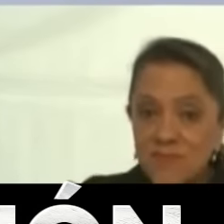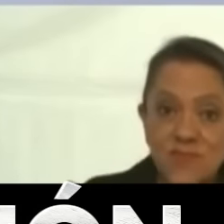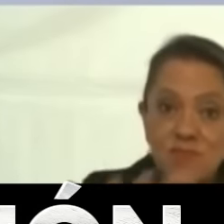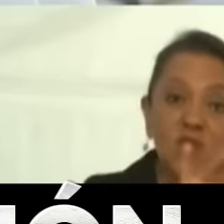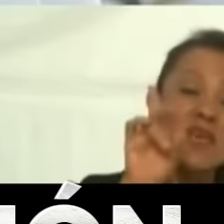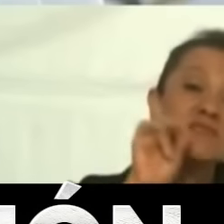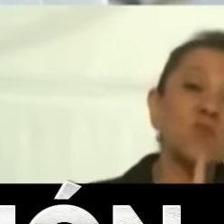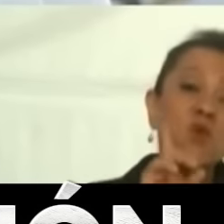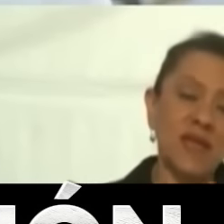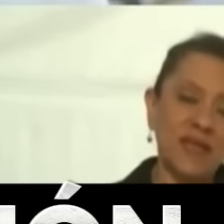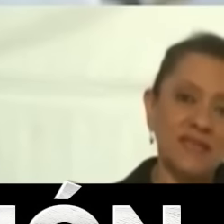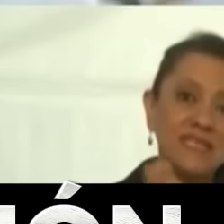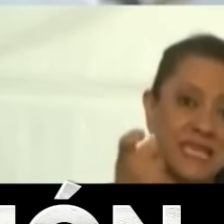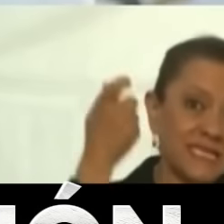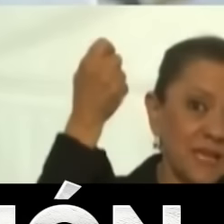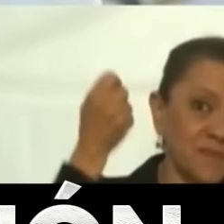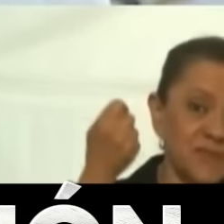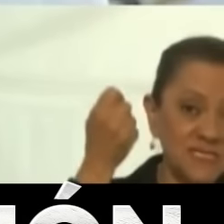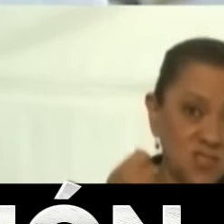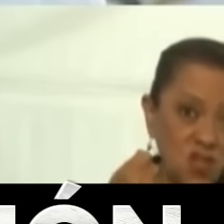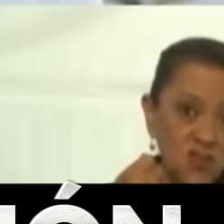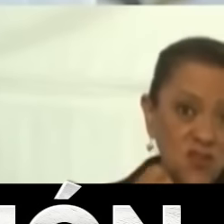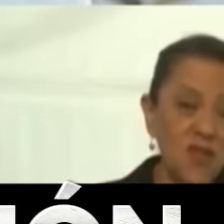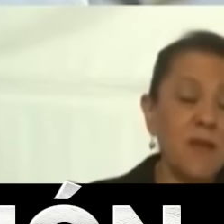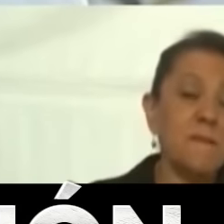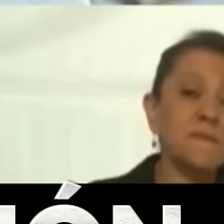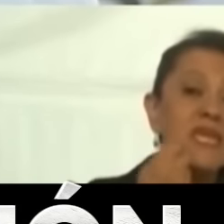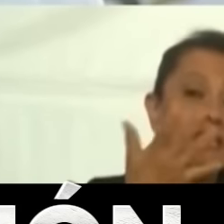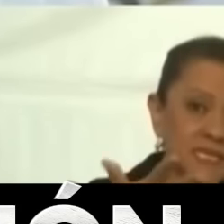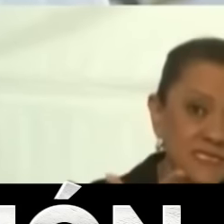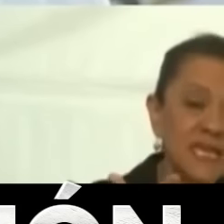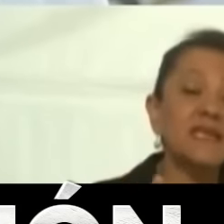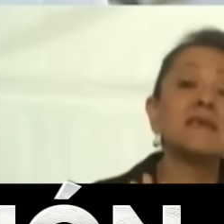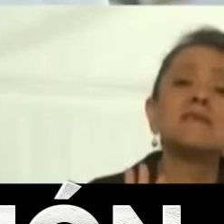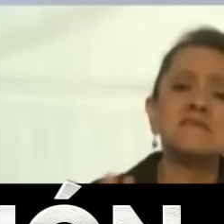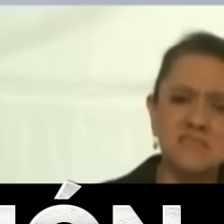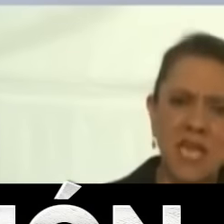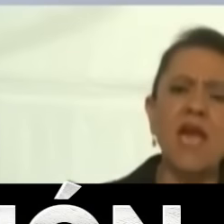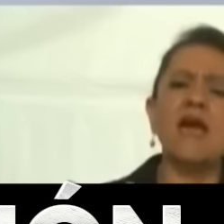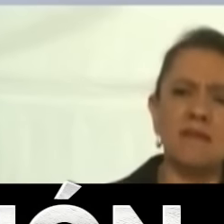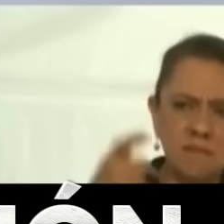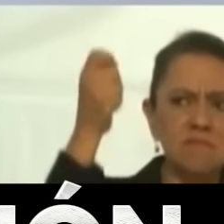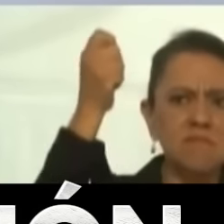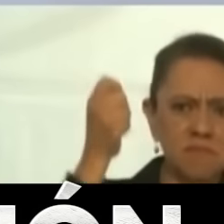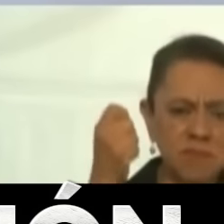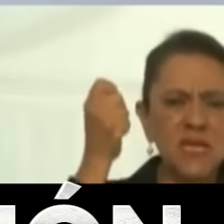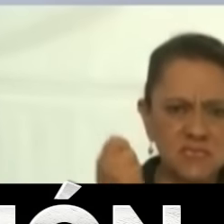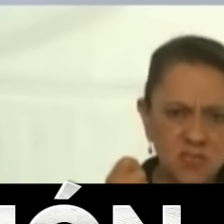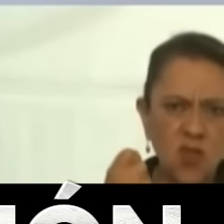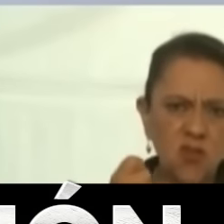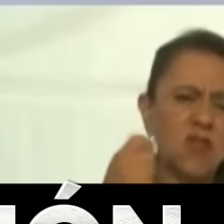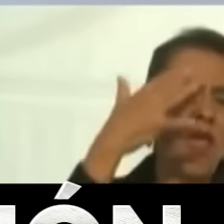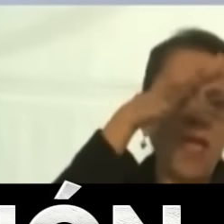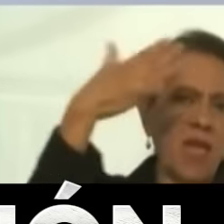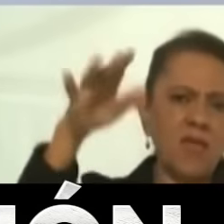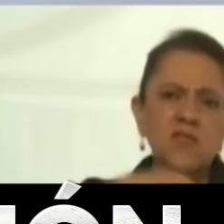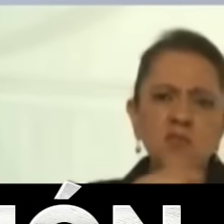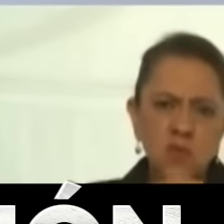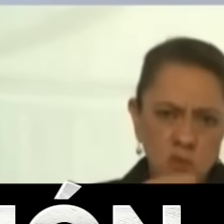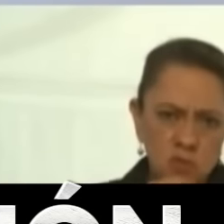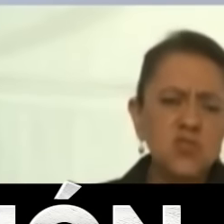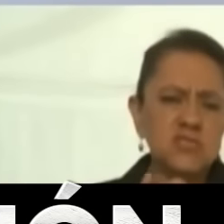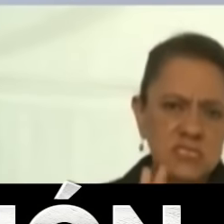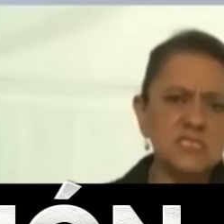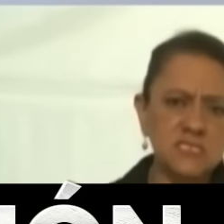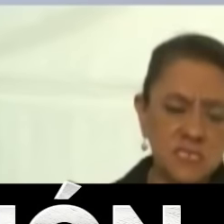Porque tenemos la pensión de los adultos mayores. Esta pensión va a